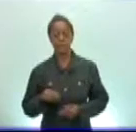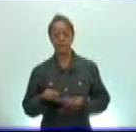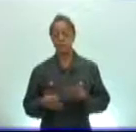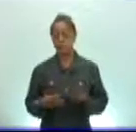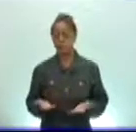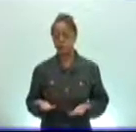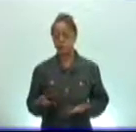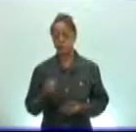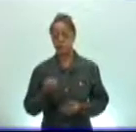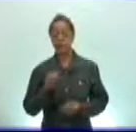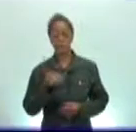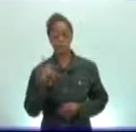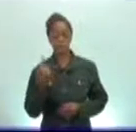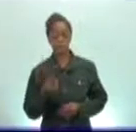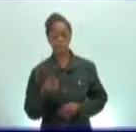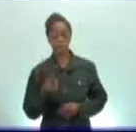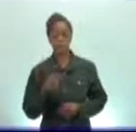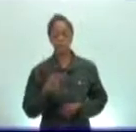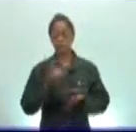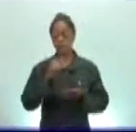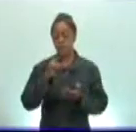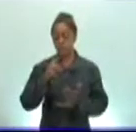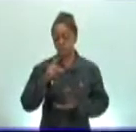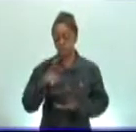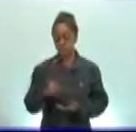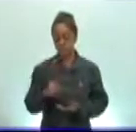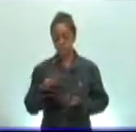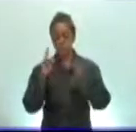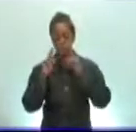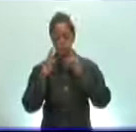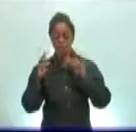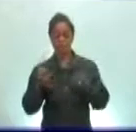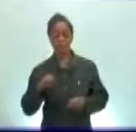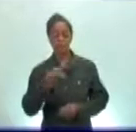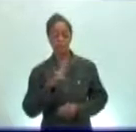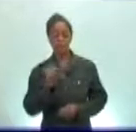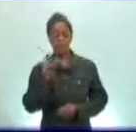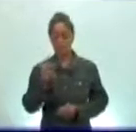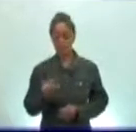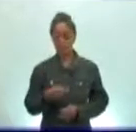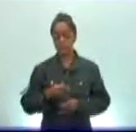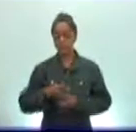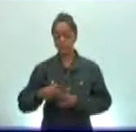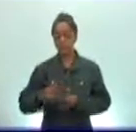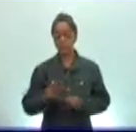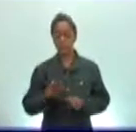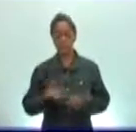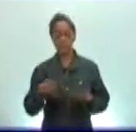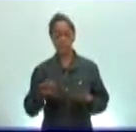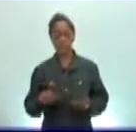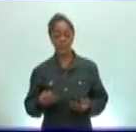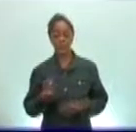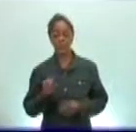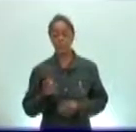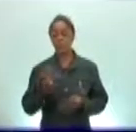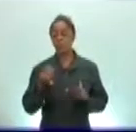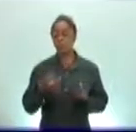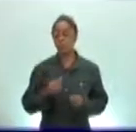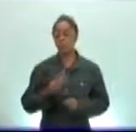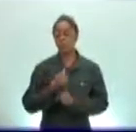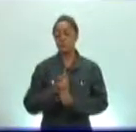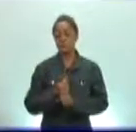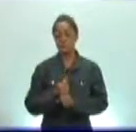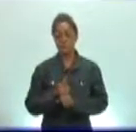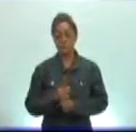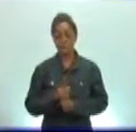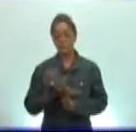sucede? Ustedes reflejan sus datos, la vida y obra de la figura histórica, pero les cuesta mucho trabajo